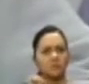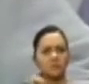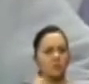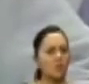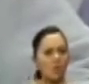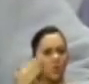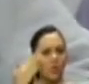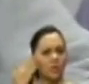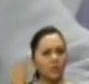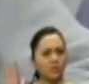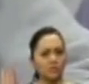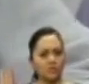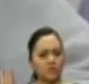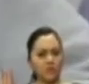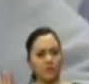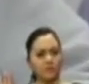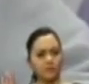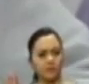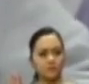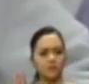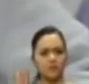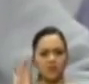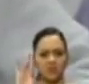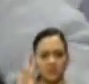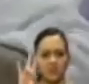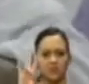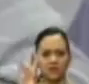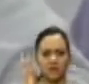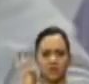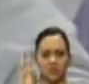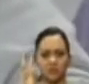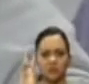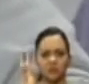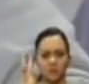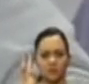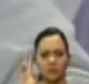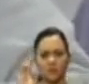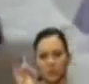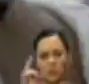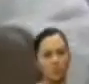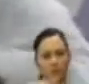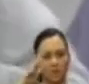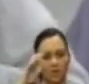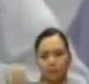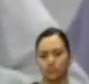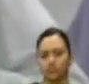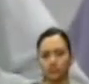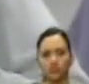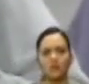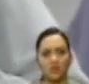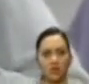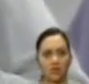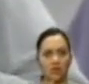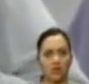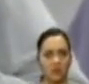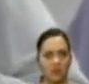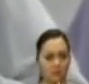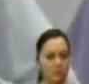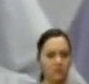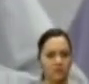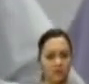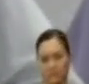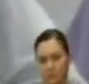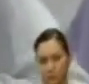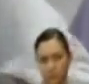los últimos 3 años de básica, con corbata en el campo. Porque ese es el uniforme. O sea, los más pequeñitos tenían nuestros uniformes, los que le damos a